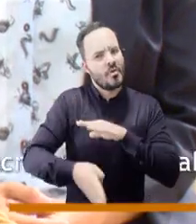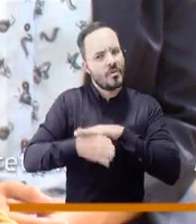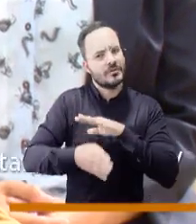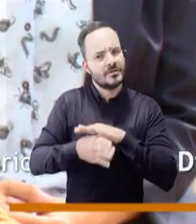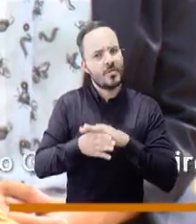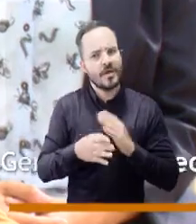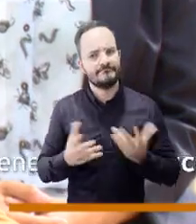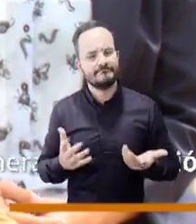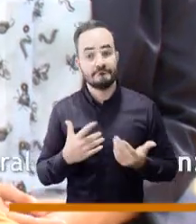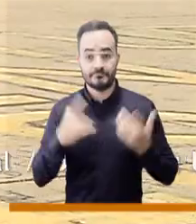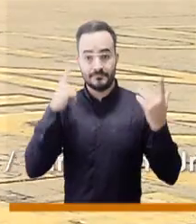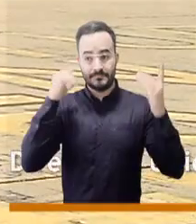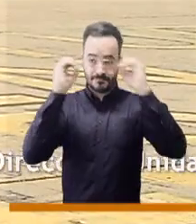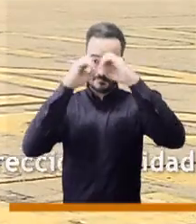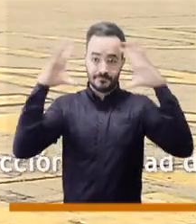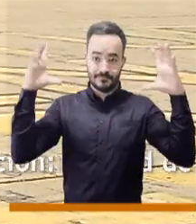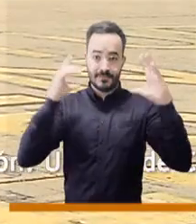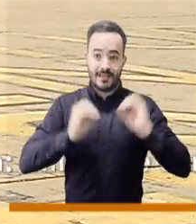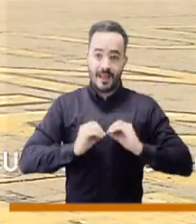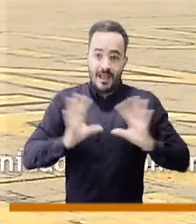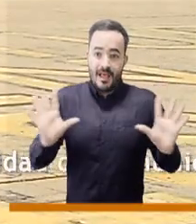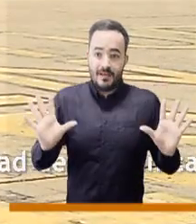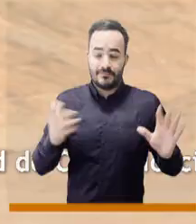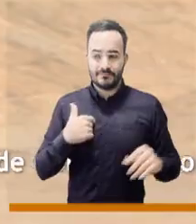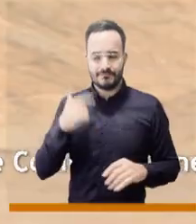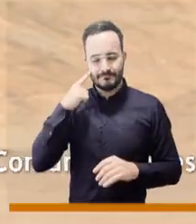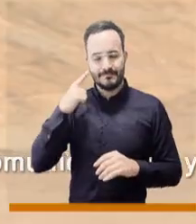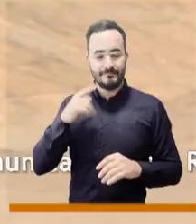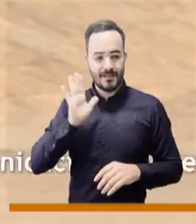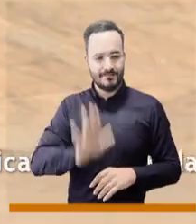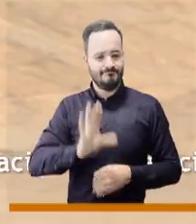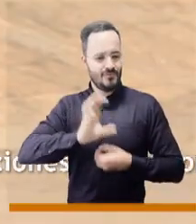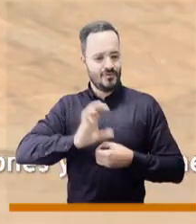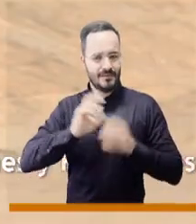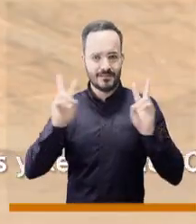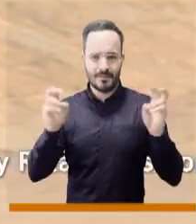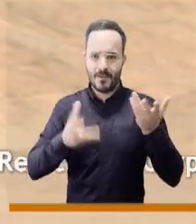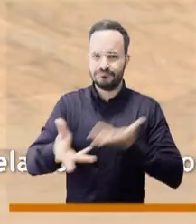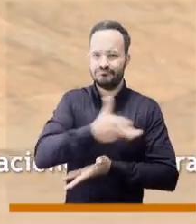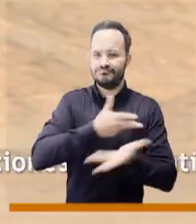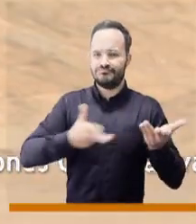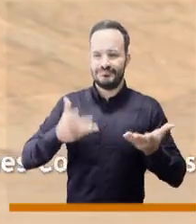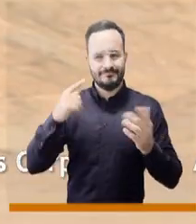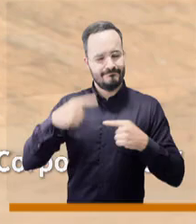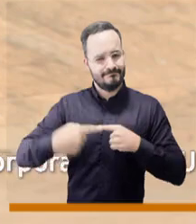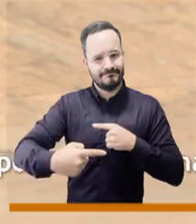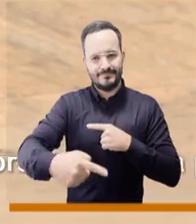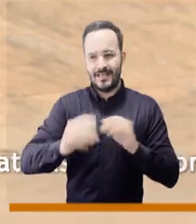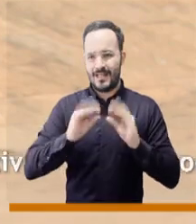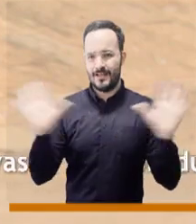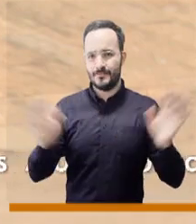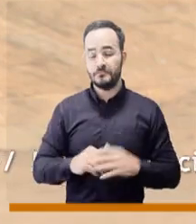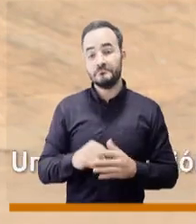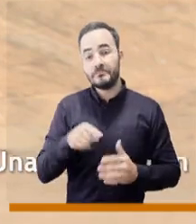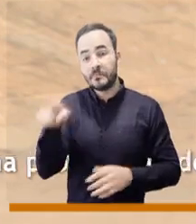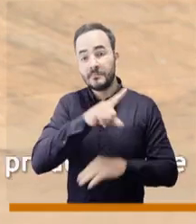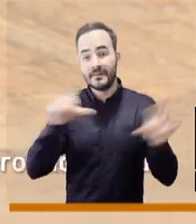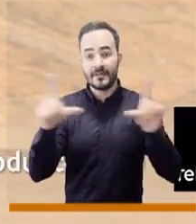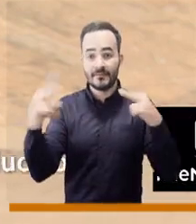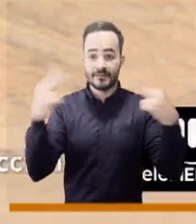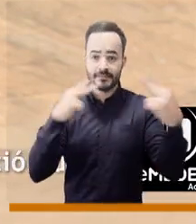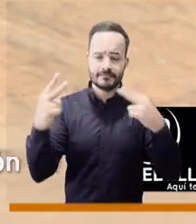suspensivos, porque sin duda continuará siendo tema de nuestra ciudad. Y decirle a nuestros televidentes que también gracias